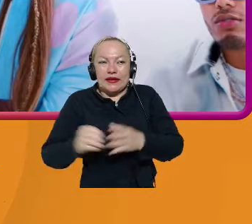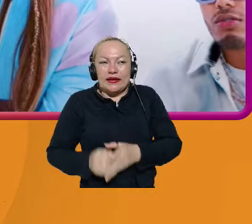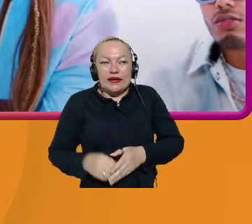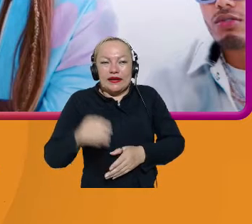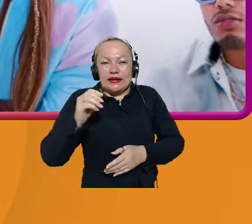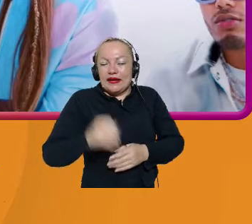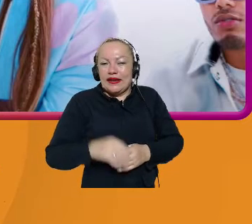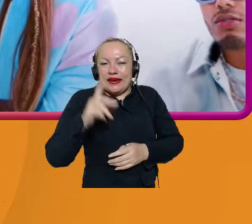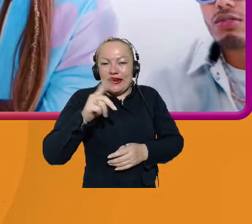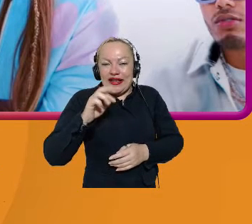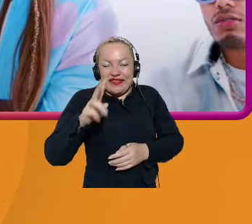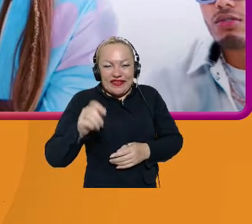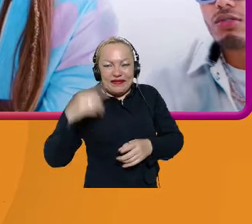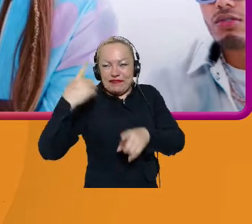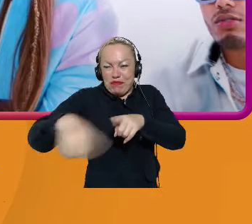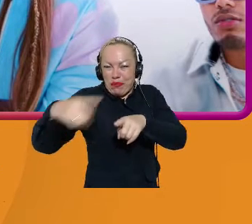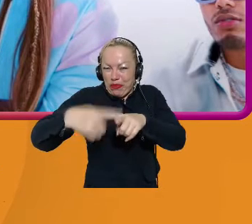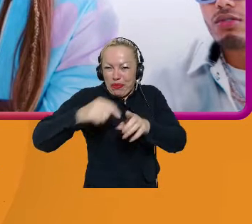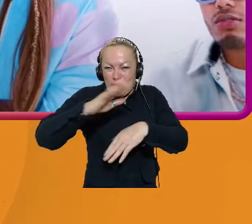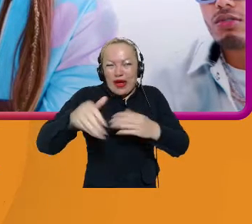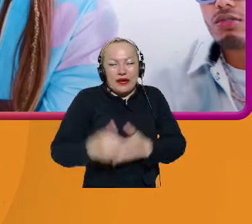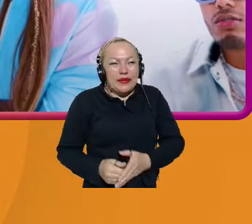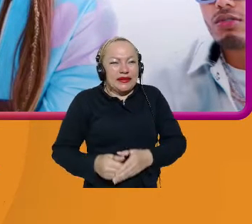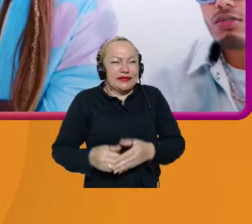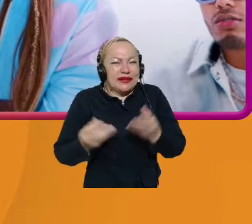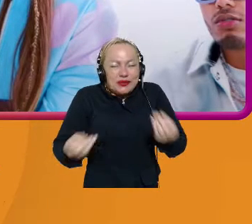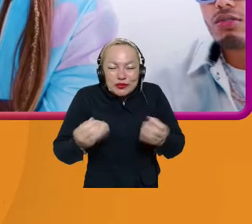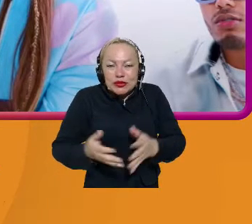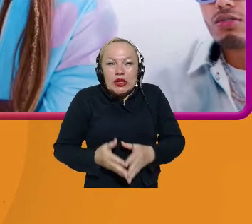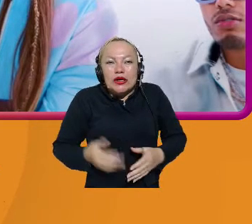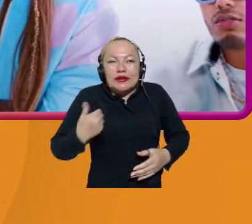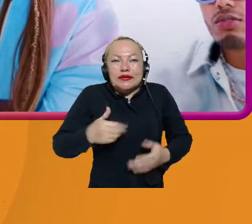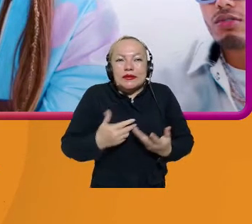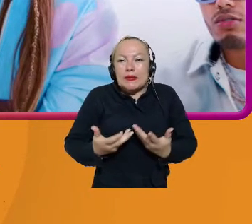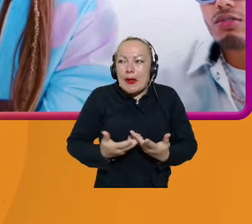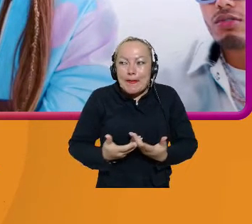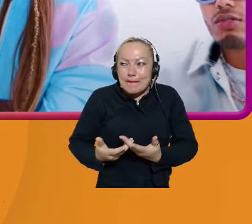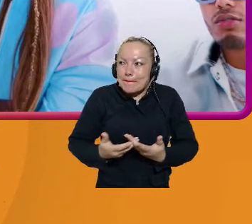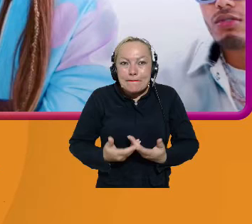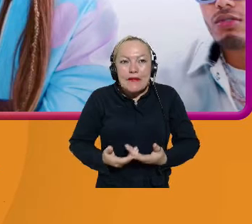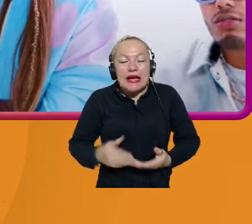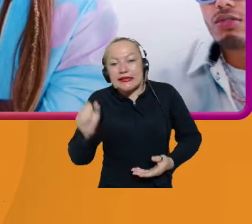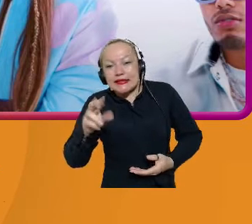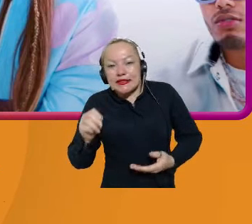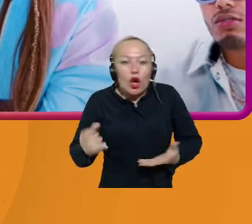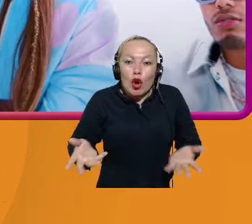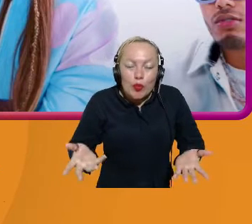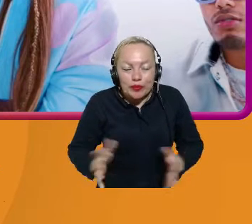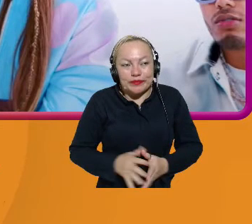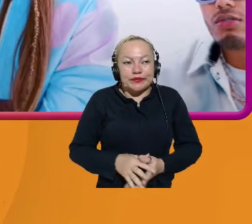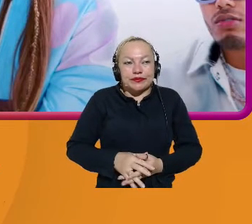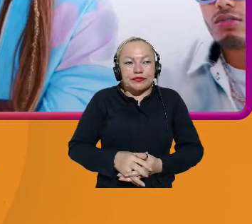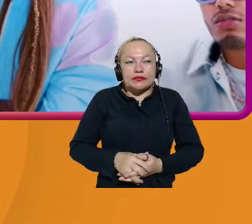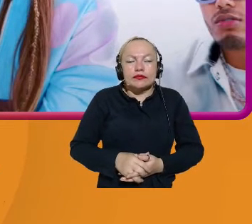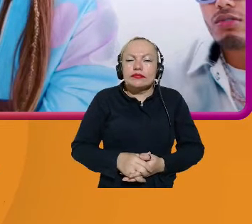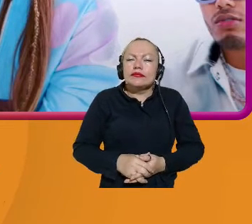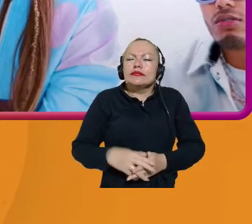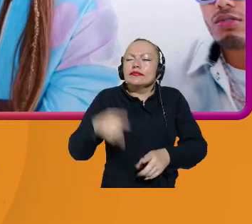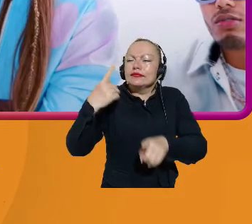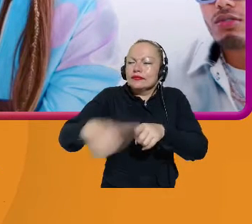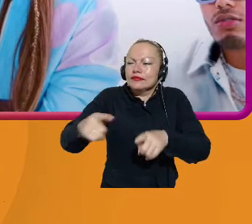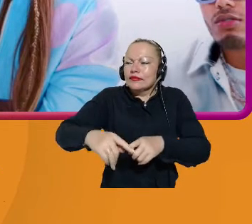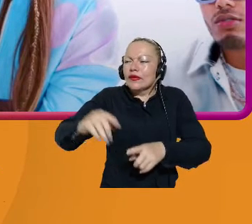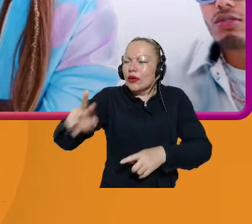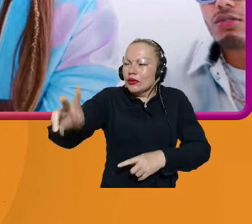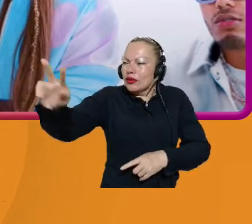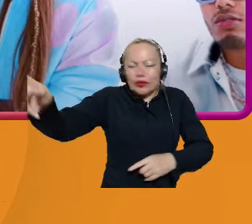perra, la caballota, ella hacía que uno no sabía la si monita, ella era hombre o mujer, la... si era, bueno, y muchos otros de